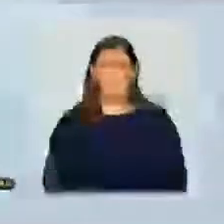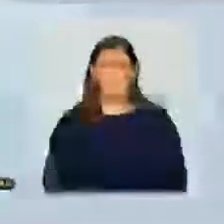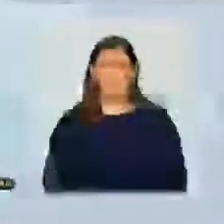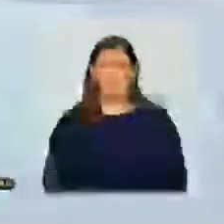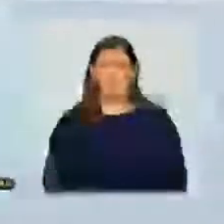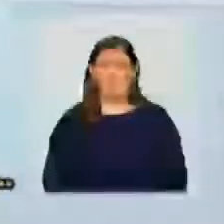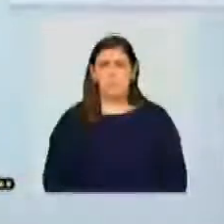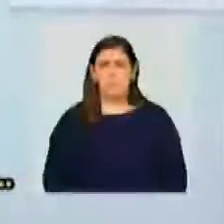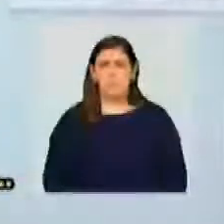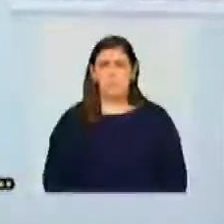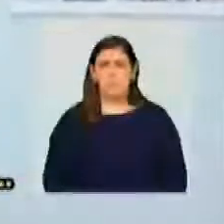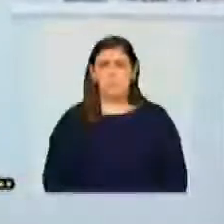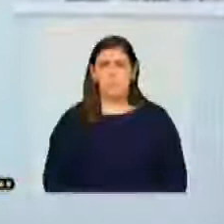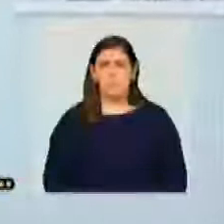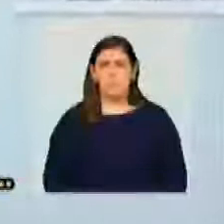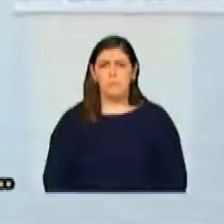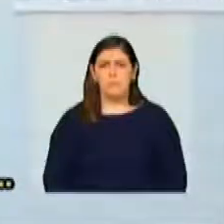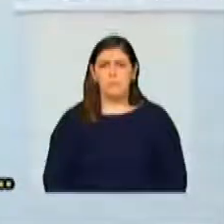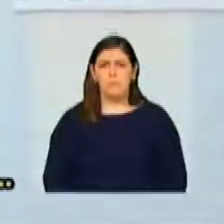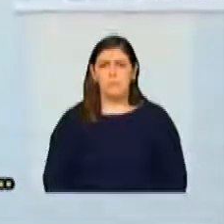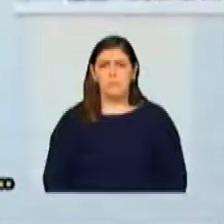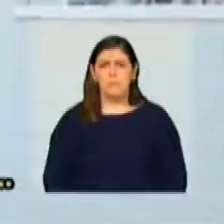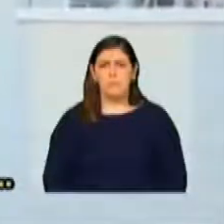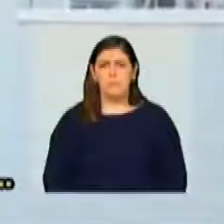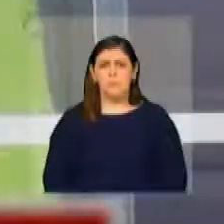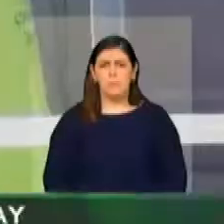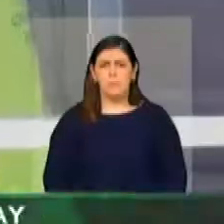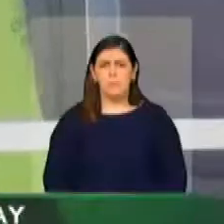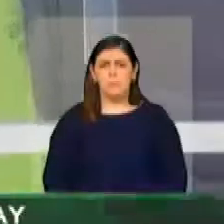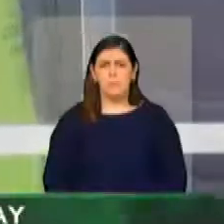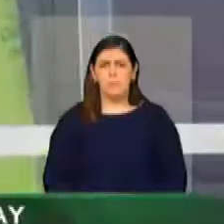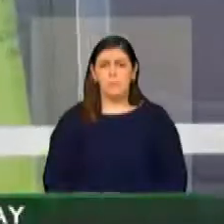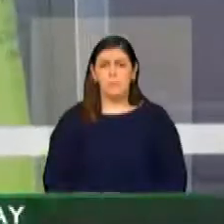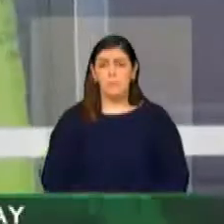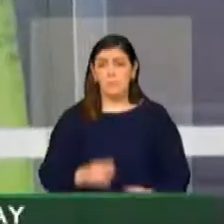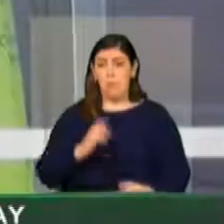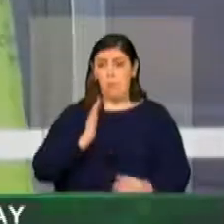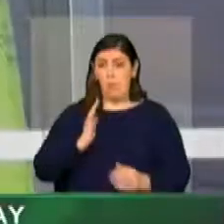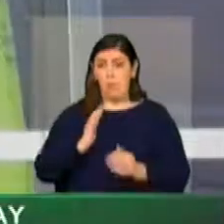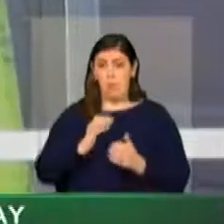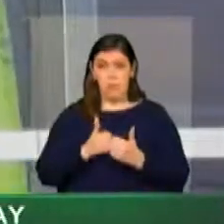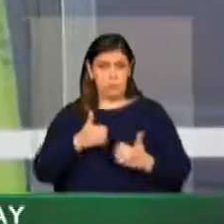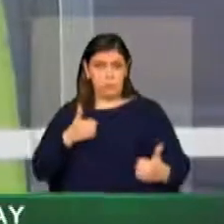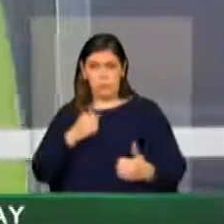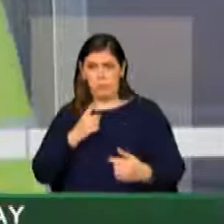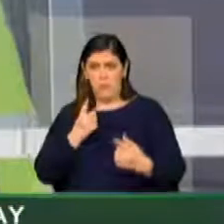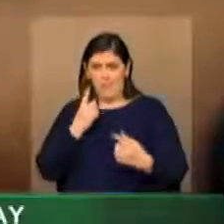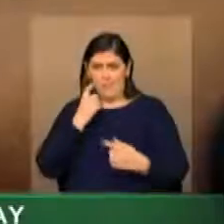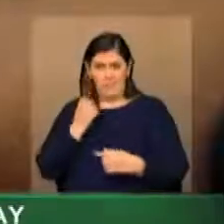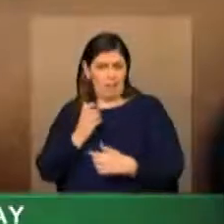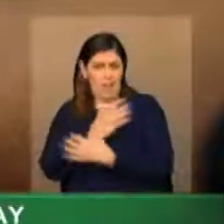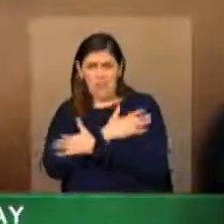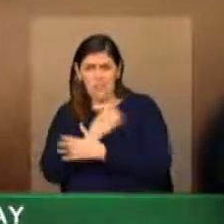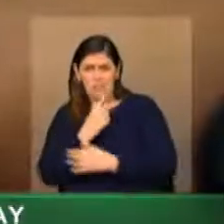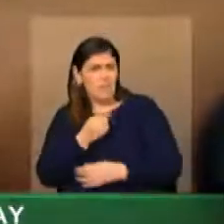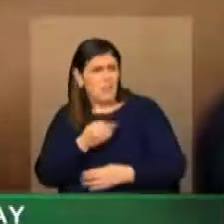Ahí na hora que yo vim, él intentó me puxar, pasó la mano na minha bunda. Ella se apartó, evitó el abrazo y le dijo que se fuera. Según